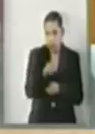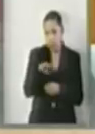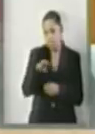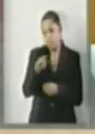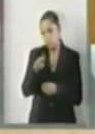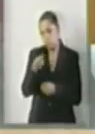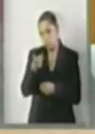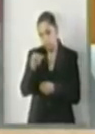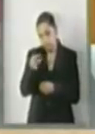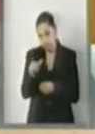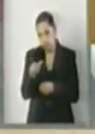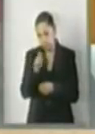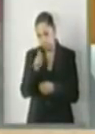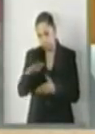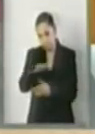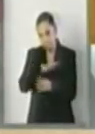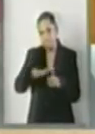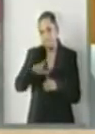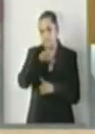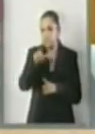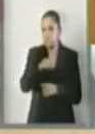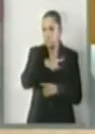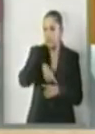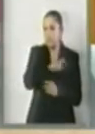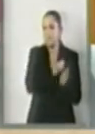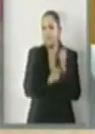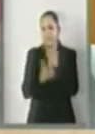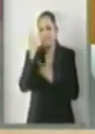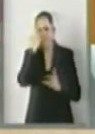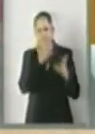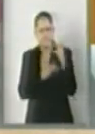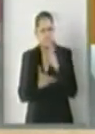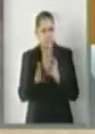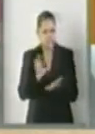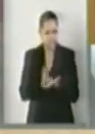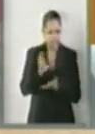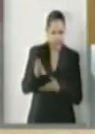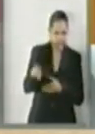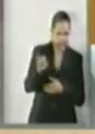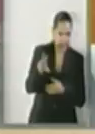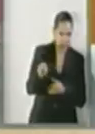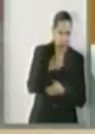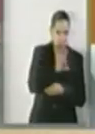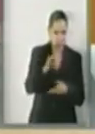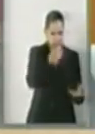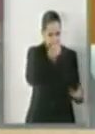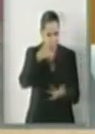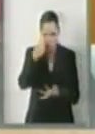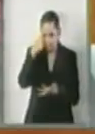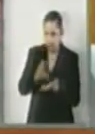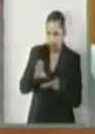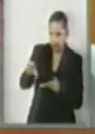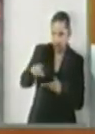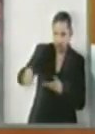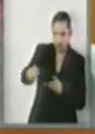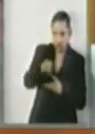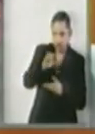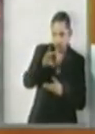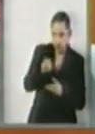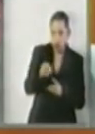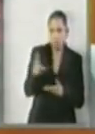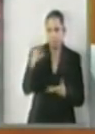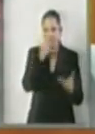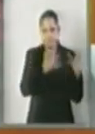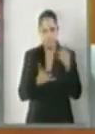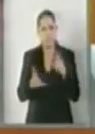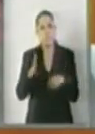genera la confusión de que si tienen derecho o no acceso a estos recursos. Por ello,